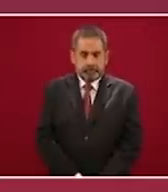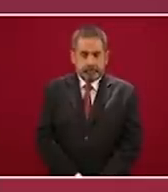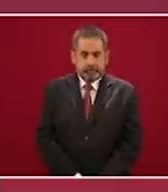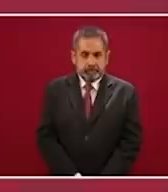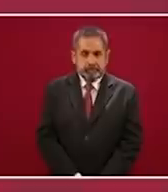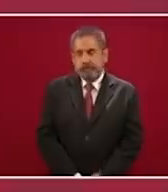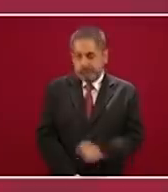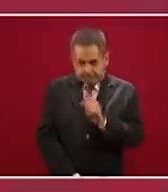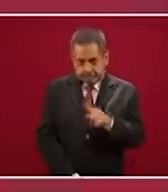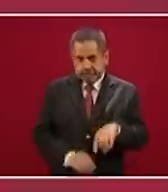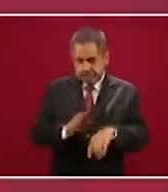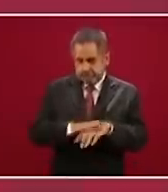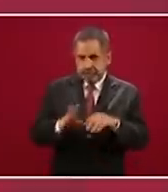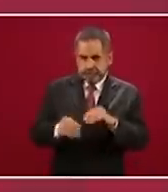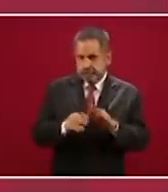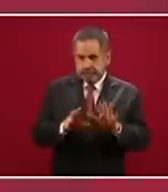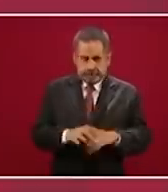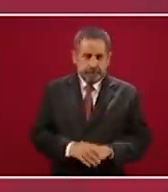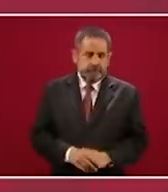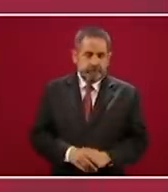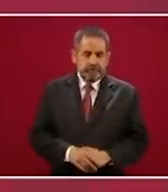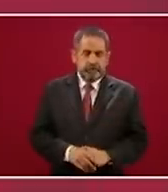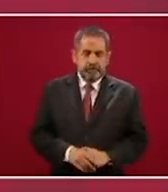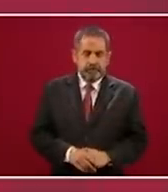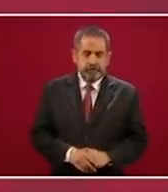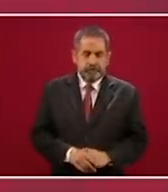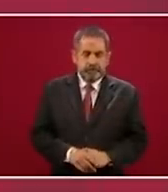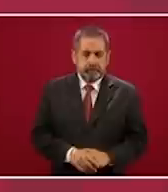Además de eso, ¿no?